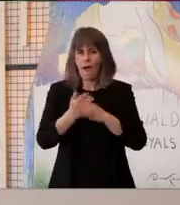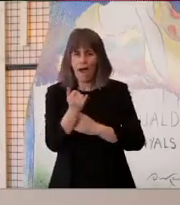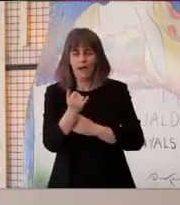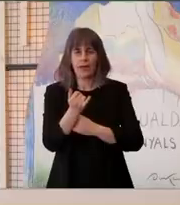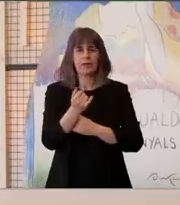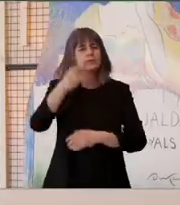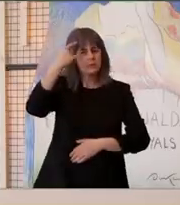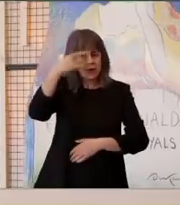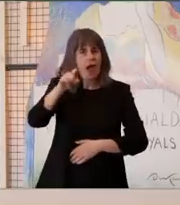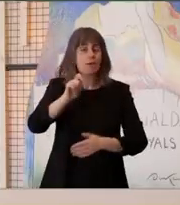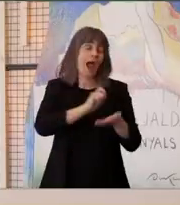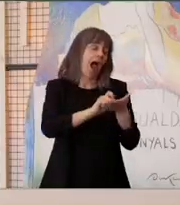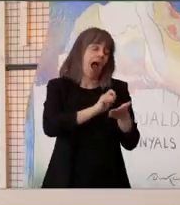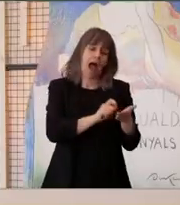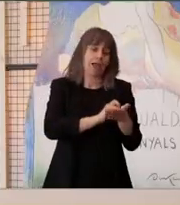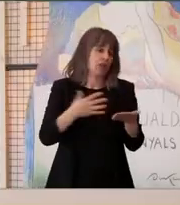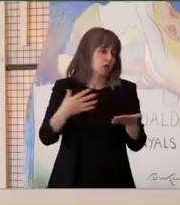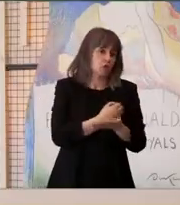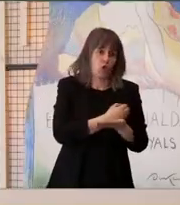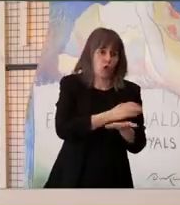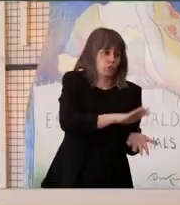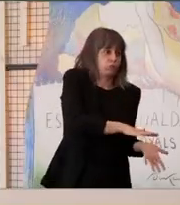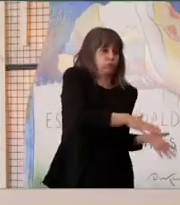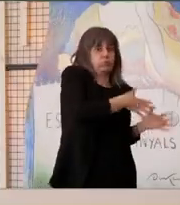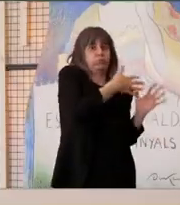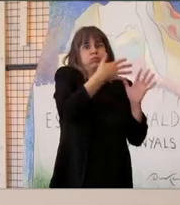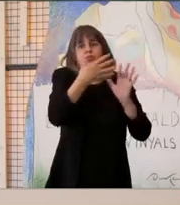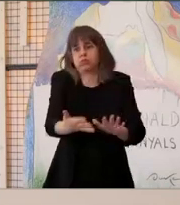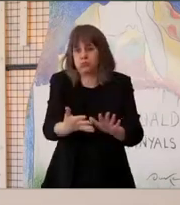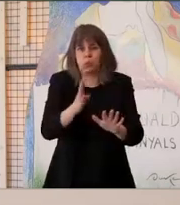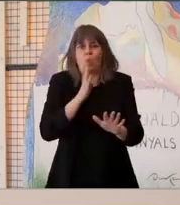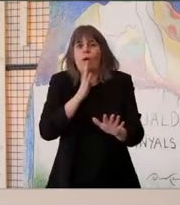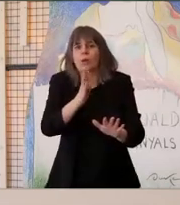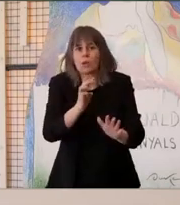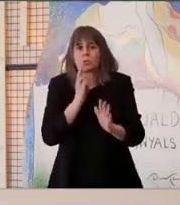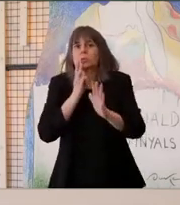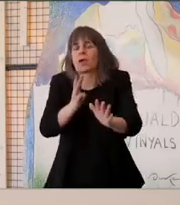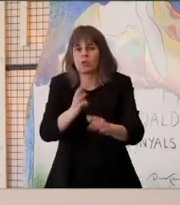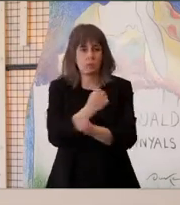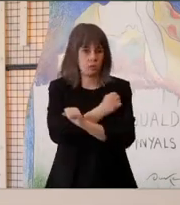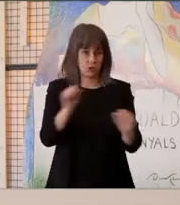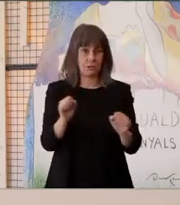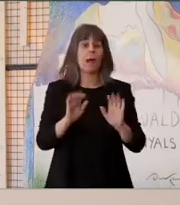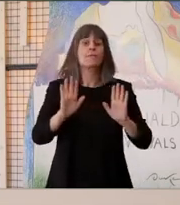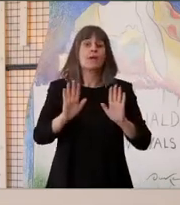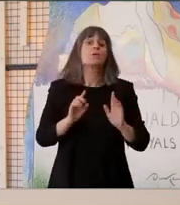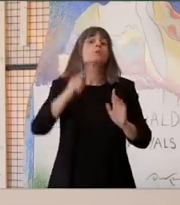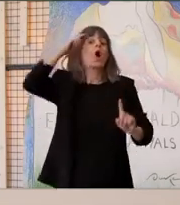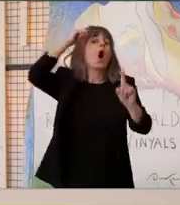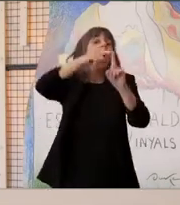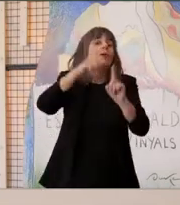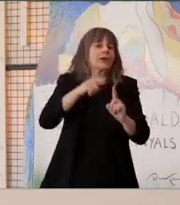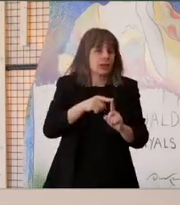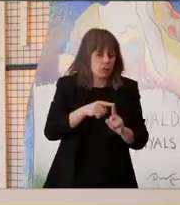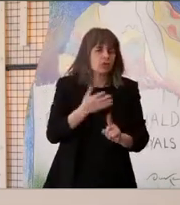de que toda la agenda no se podía construir en cuatro años o en ocho pero que sí que iban poniendo los objetivos muy